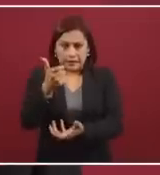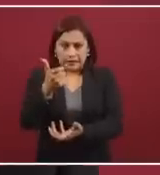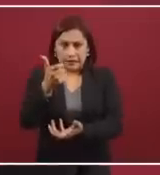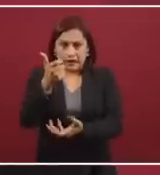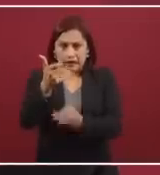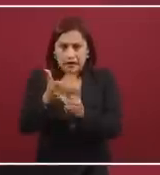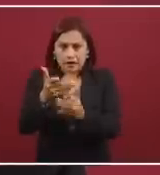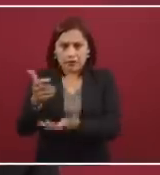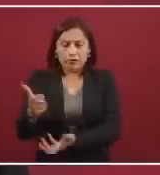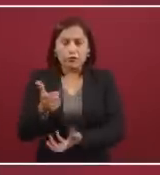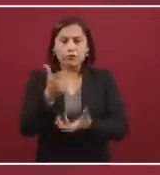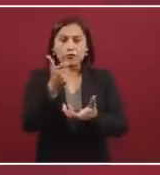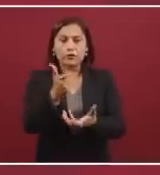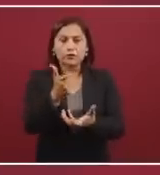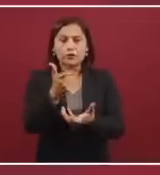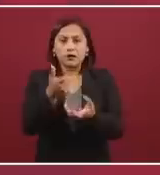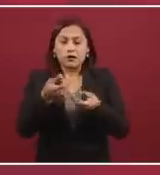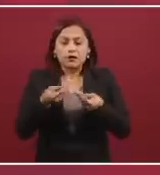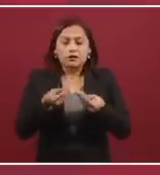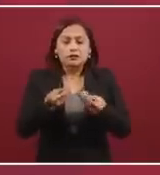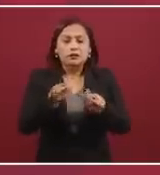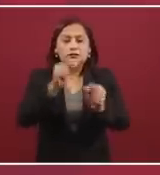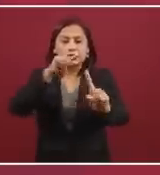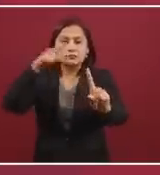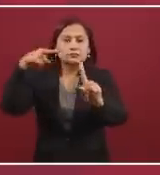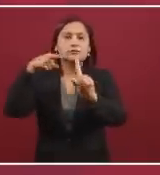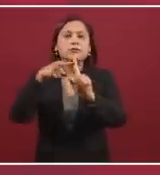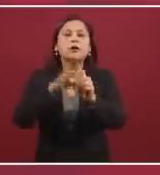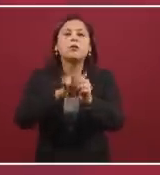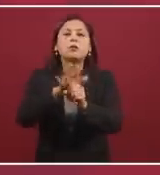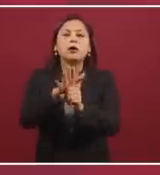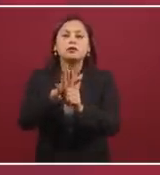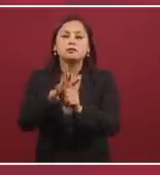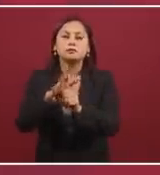a financiar el tren más